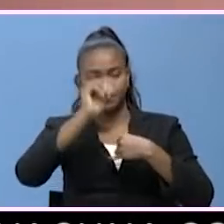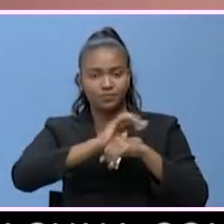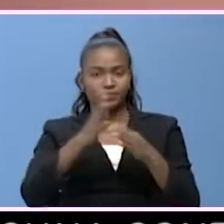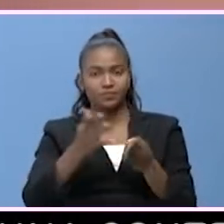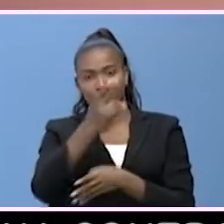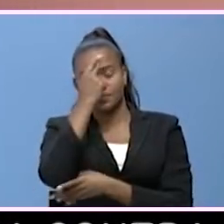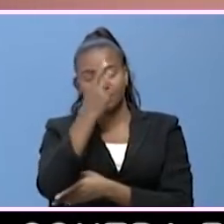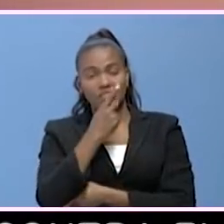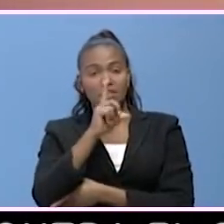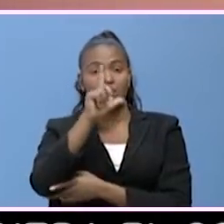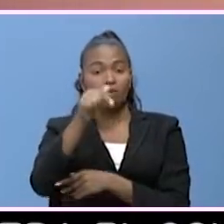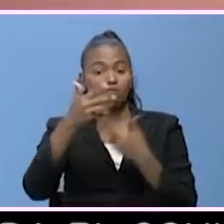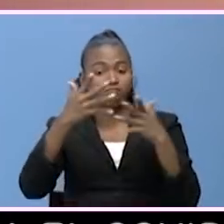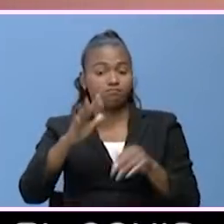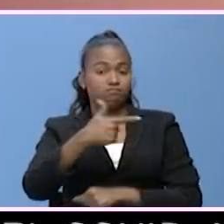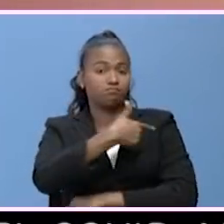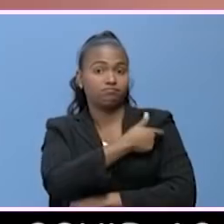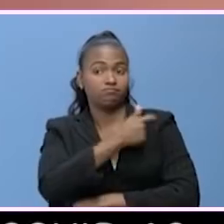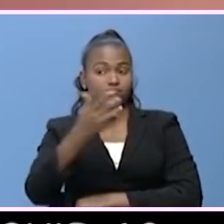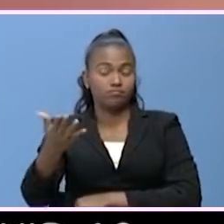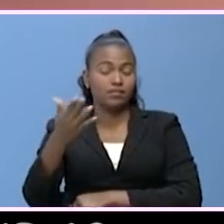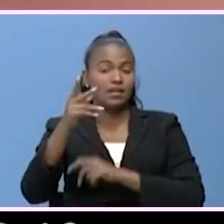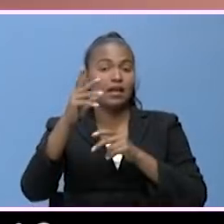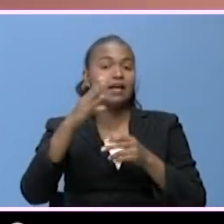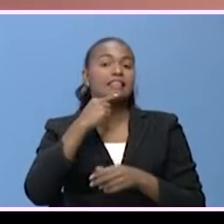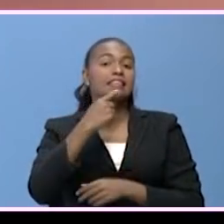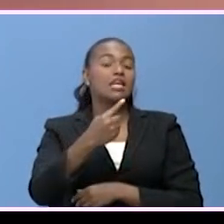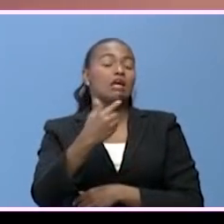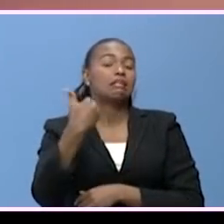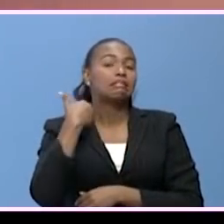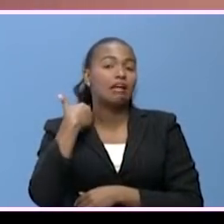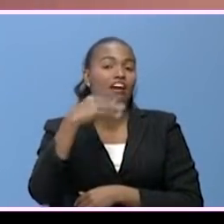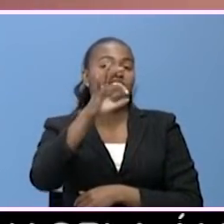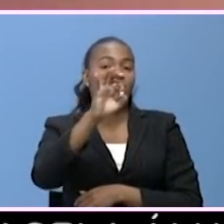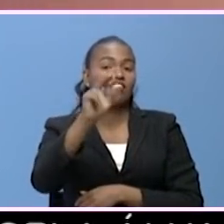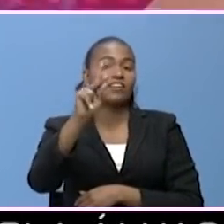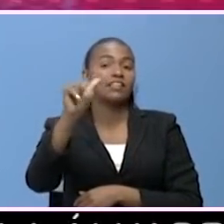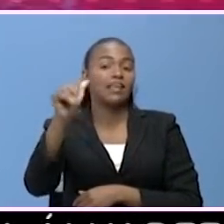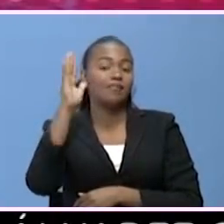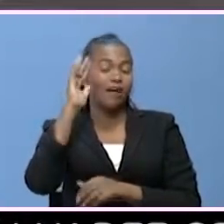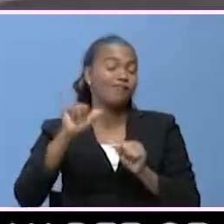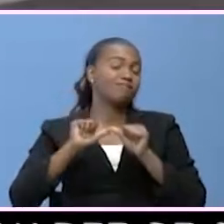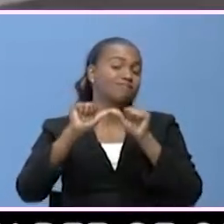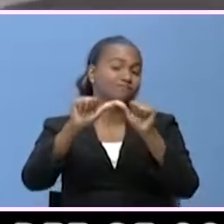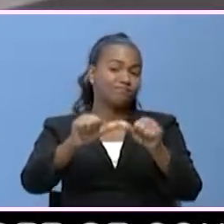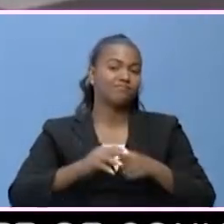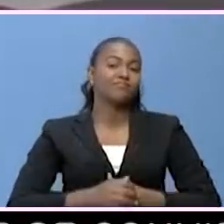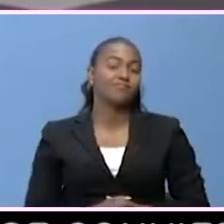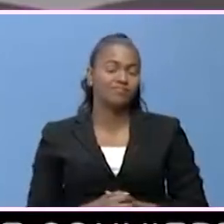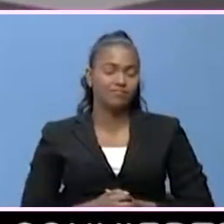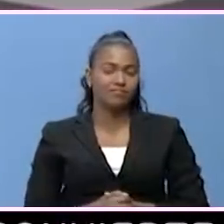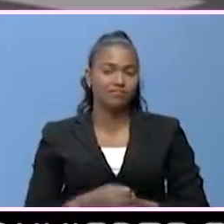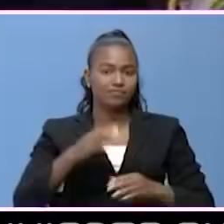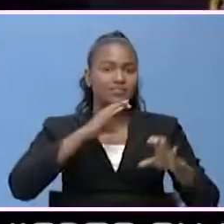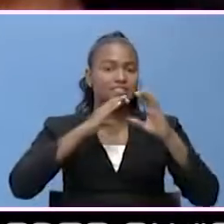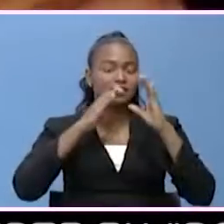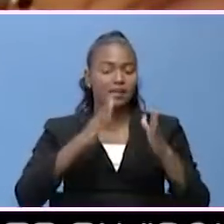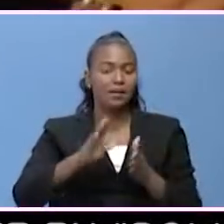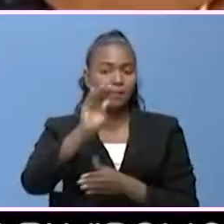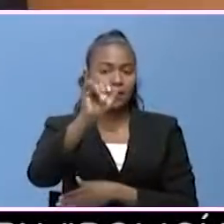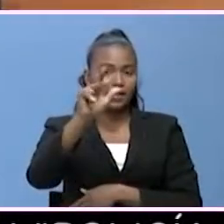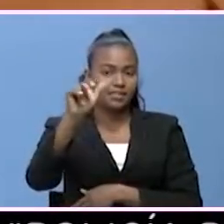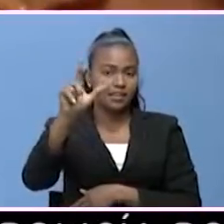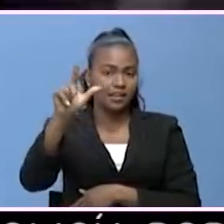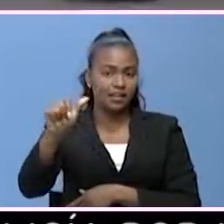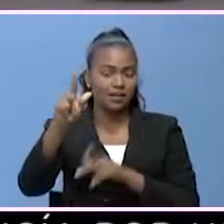país. Luego de vacunarse, la merenguera típica expresó que hay Fefita para rato. La comunicadora María Cela Álvarez